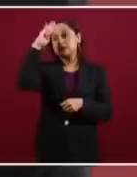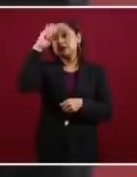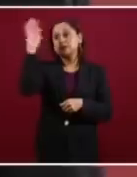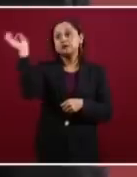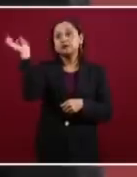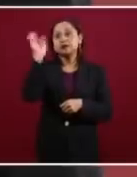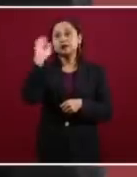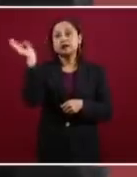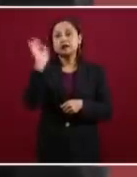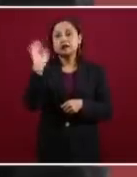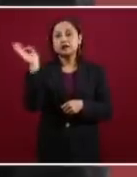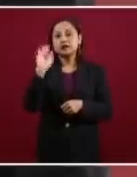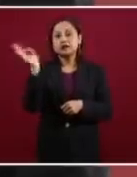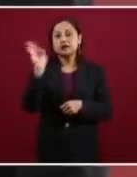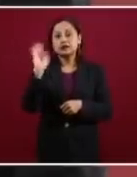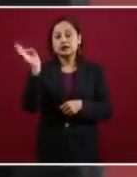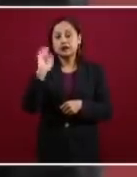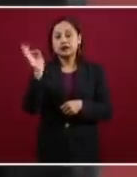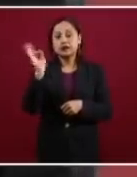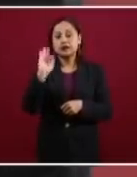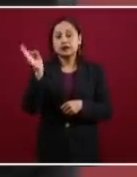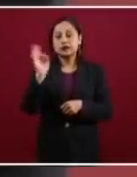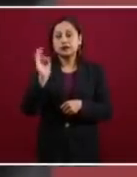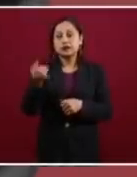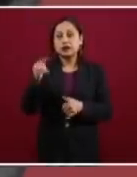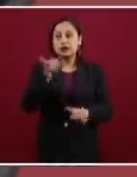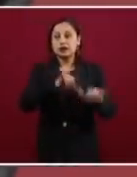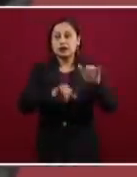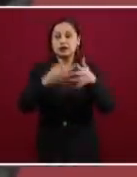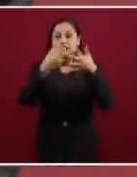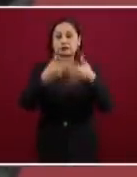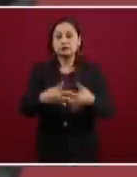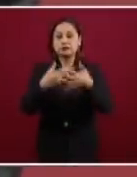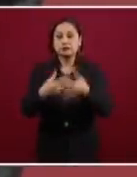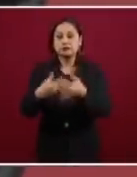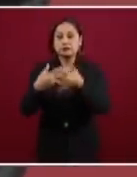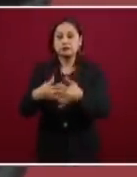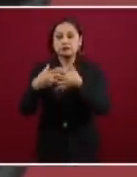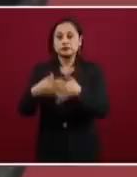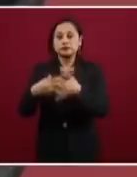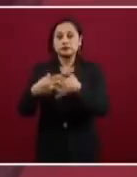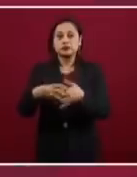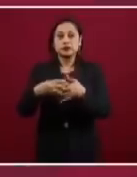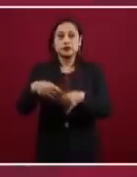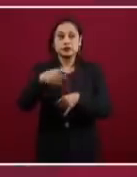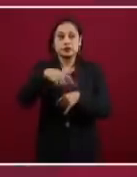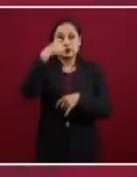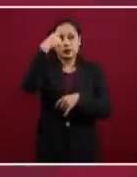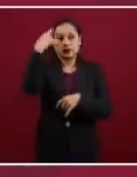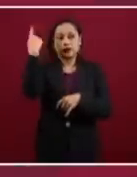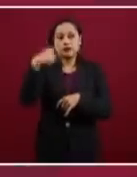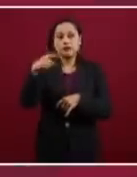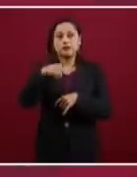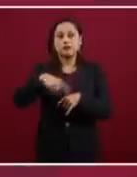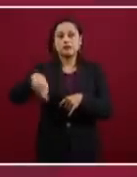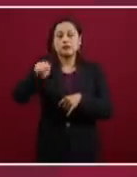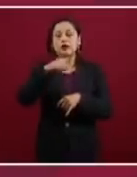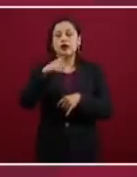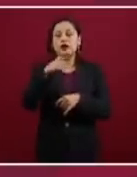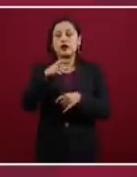todo el sistema de plantas para la fertilización esto es